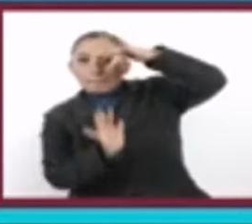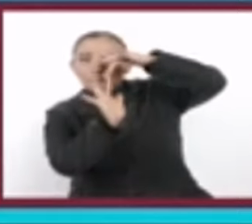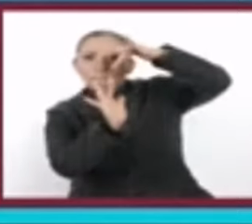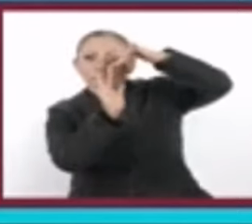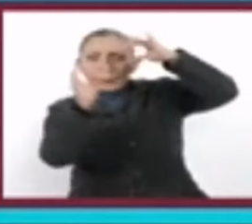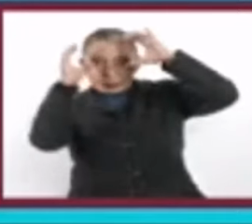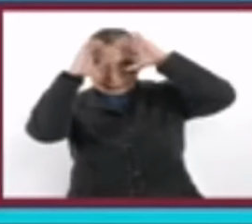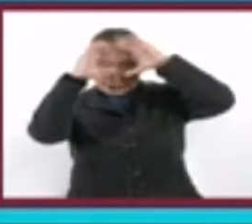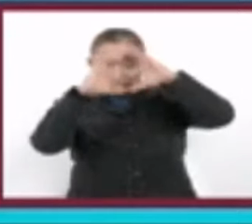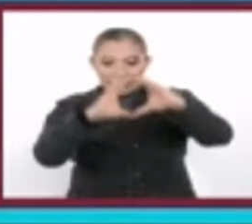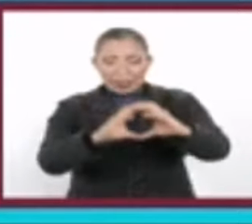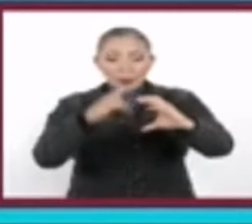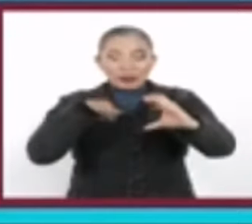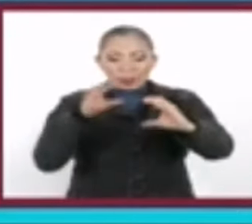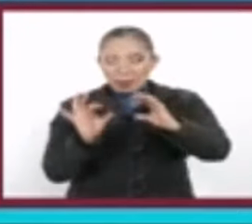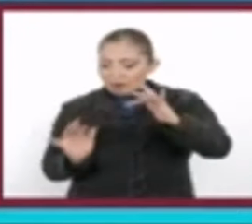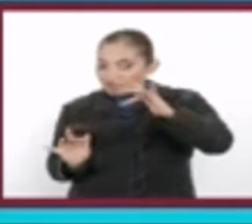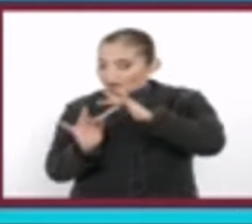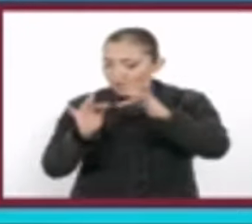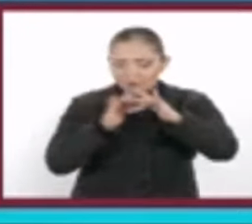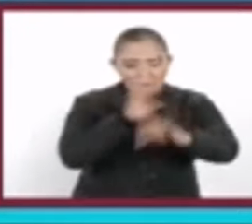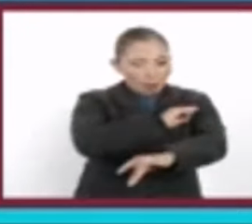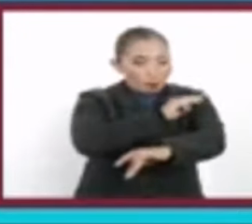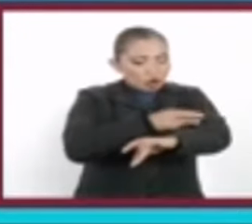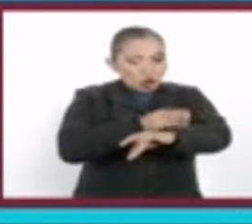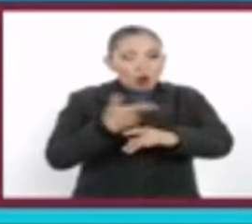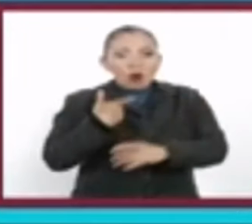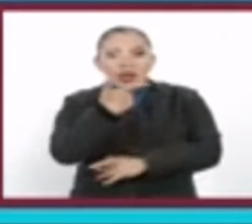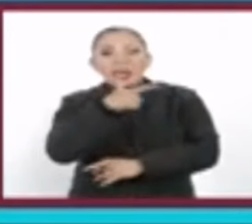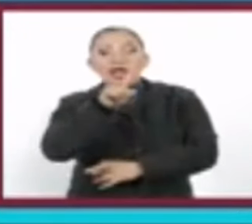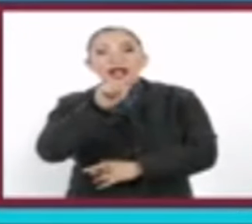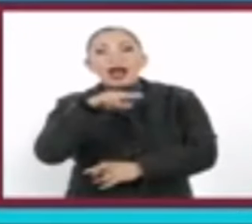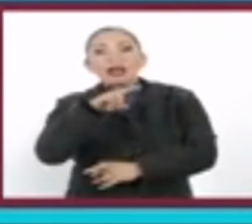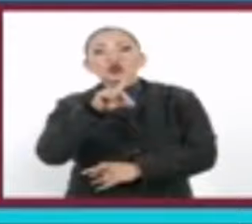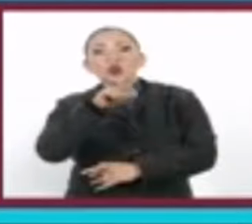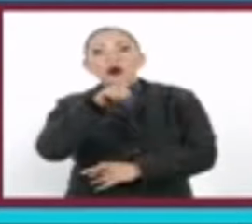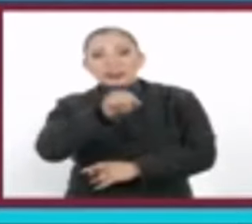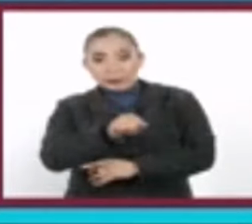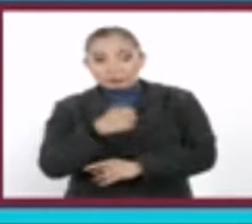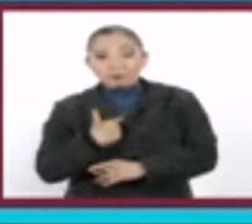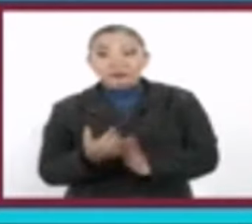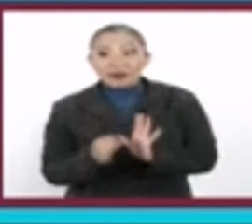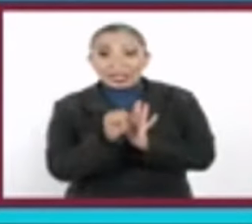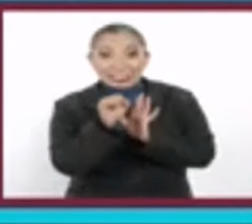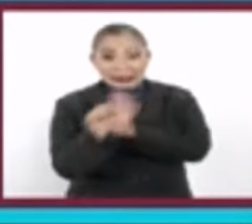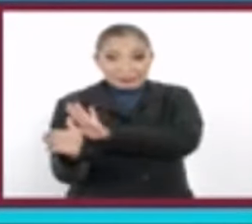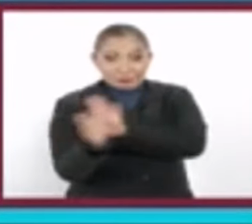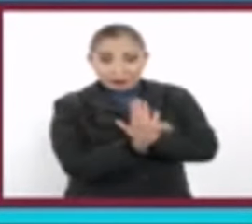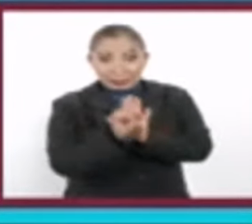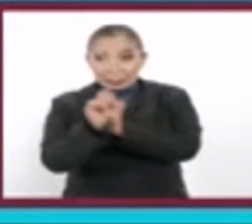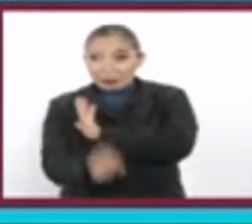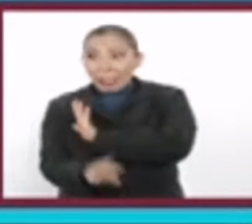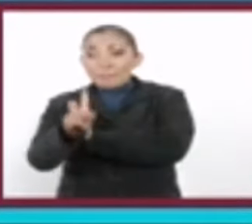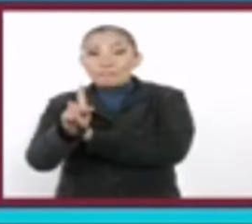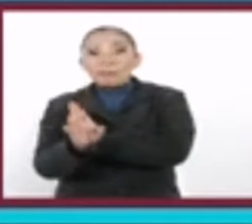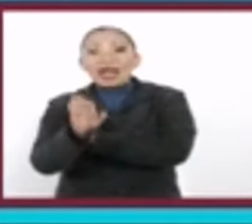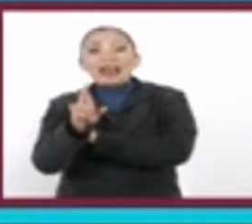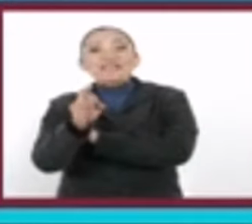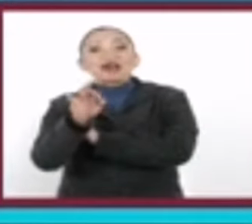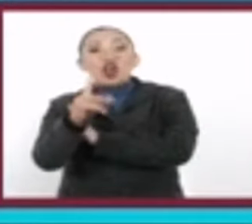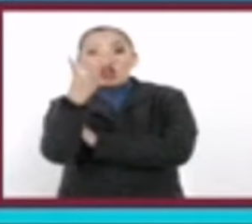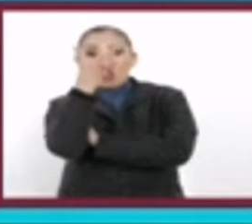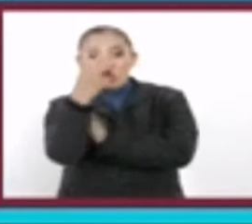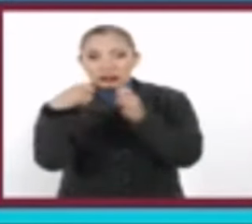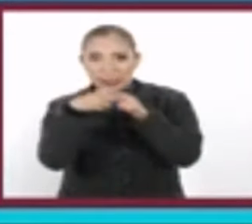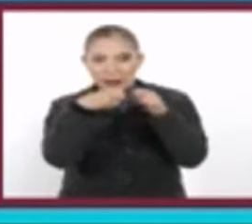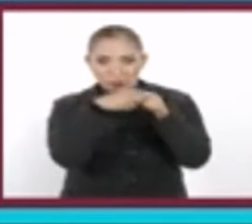cerebro y de este hacia los músculos y las glándulas. Ahora bien, el sistema nervioso periférico está formado por 2 tipos